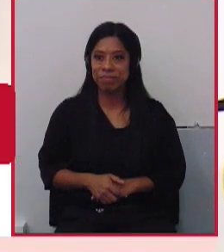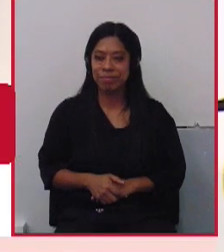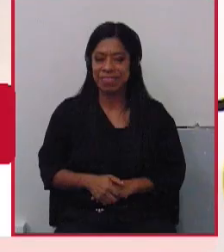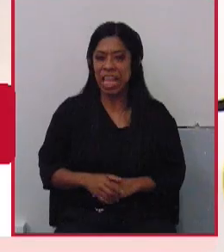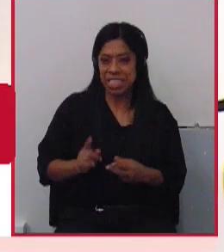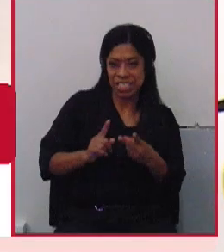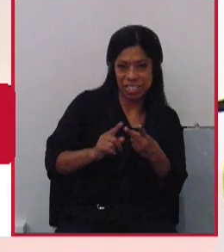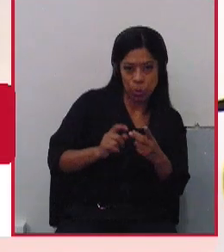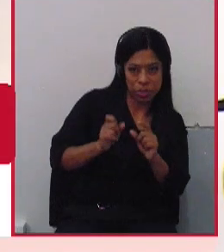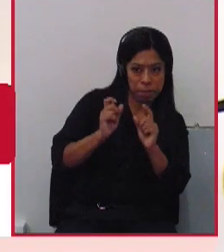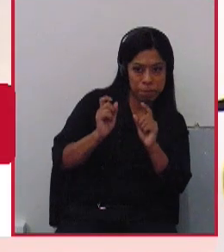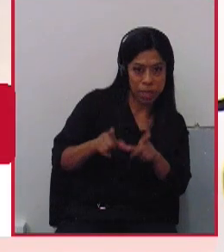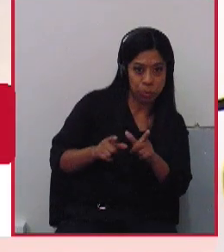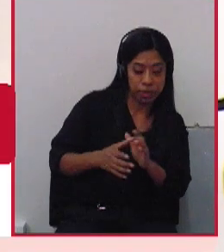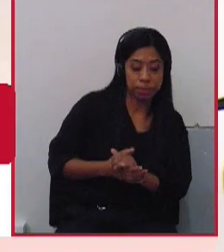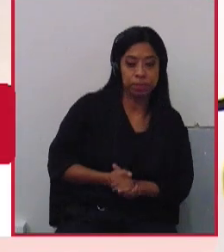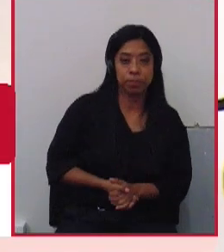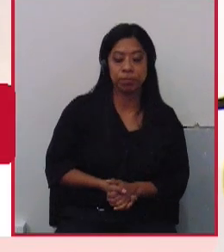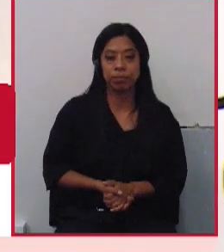Una segunda pregunta.